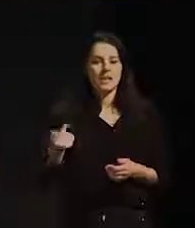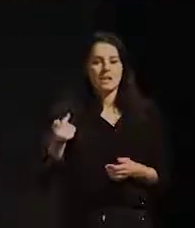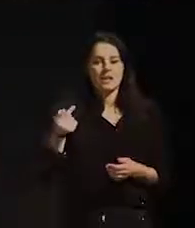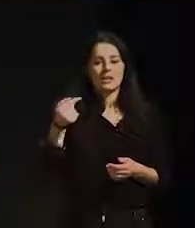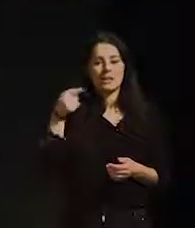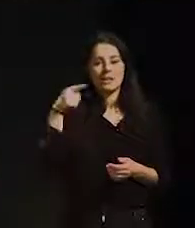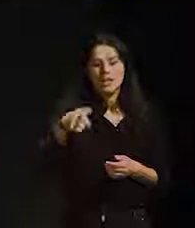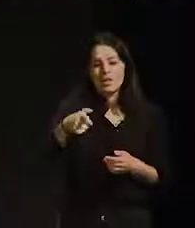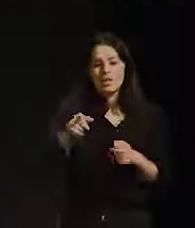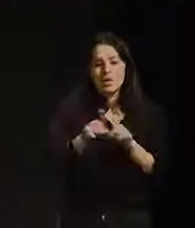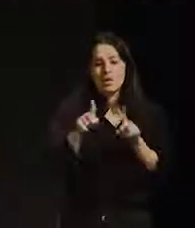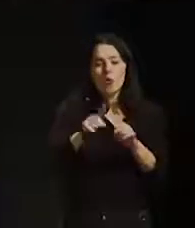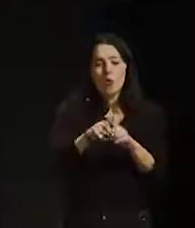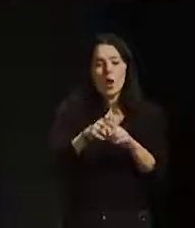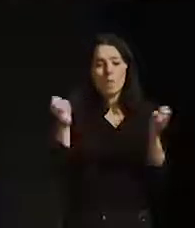de tendencia